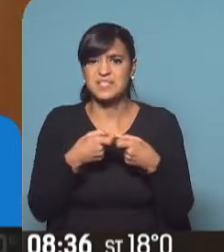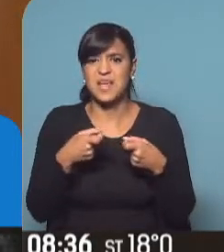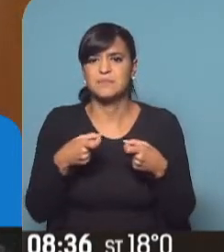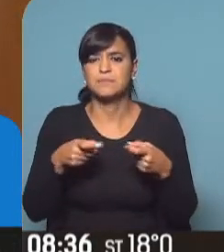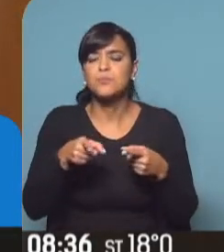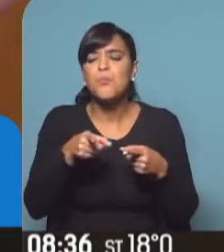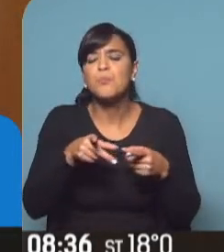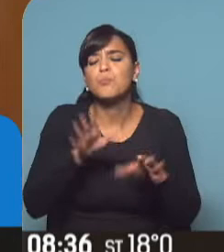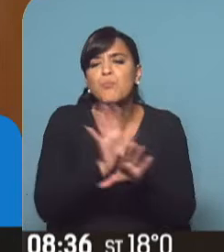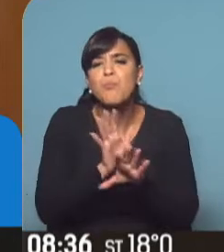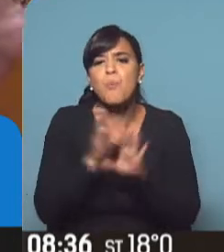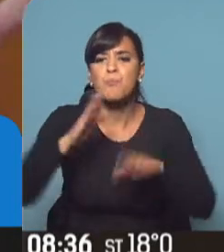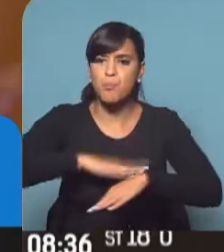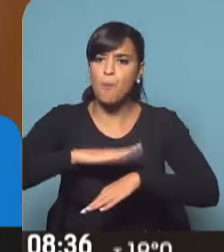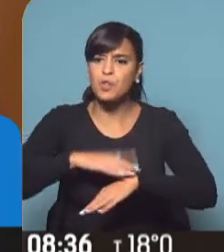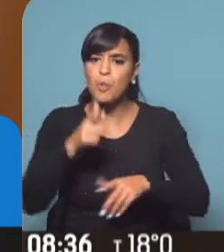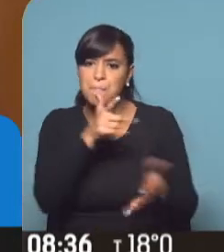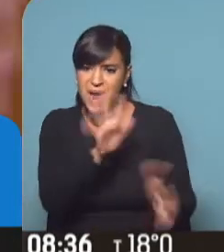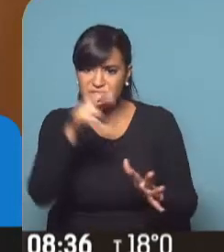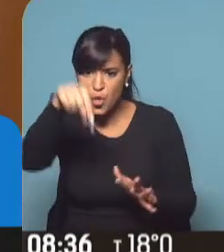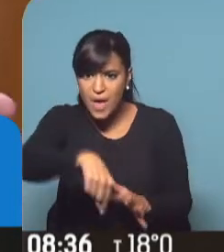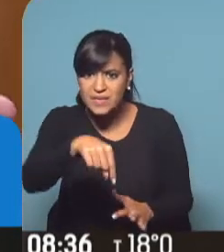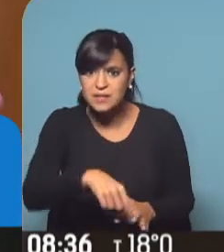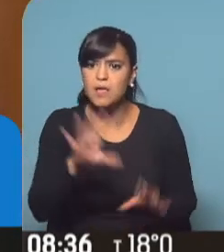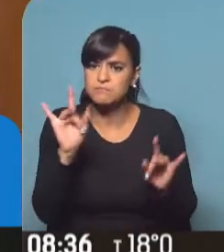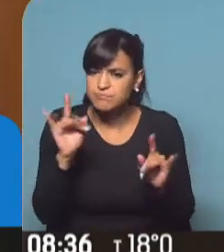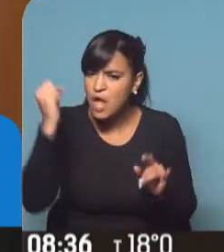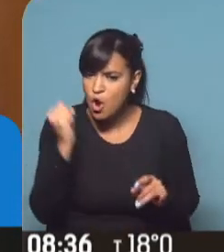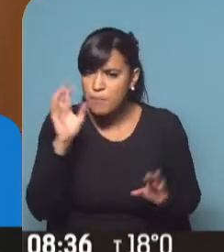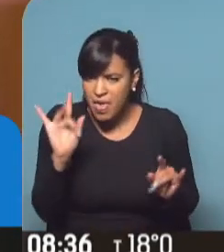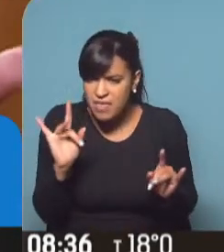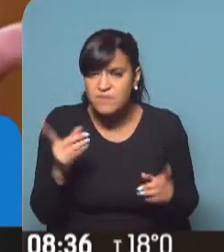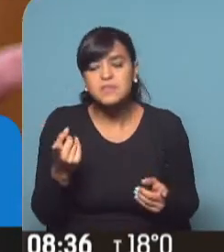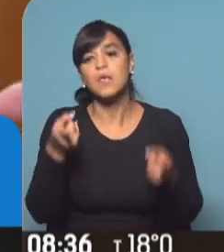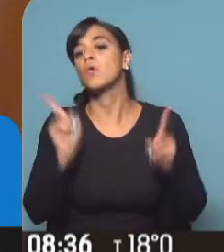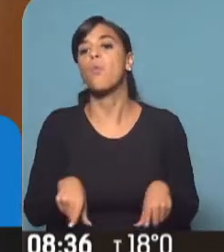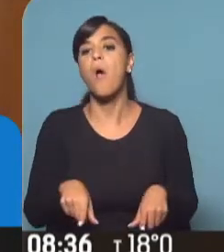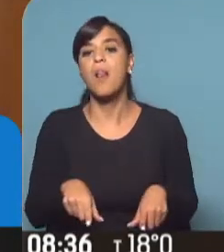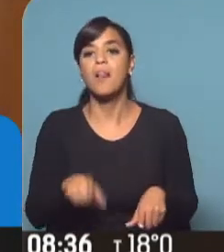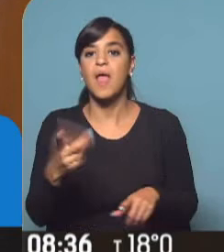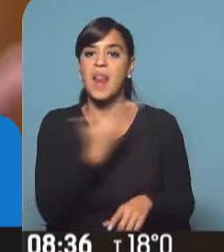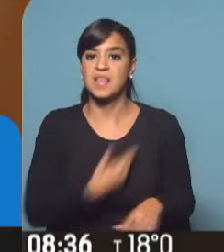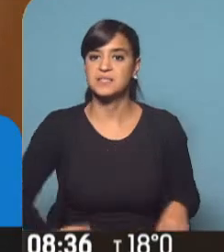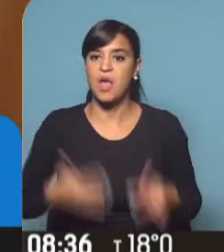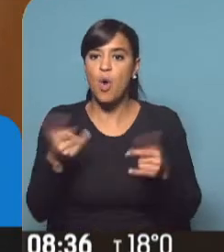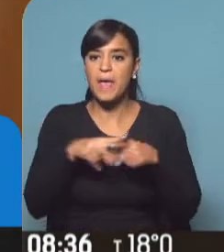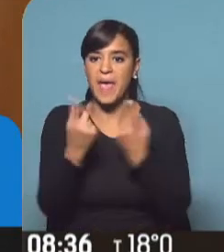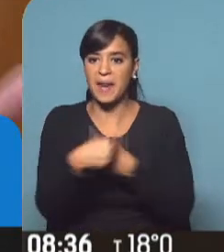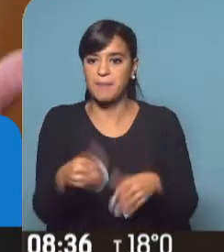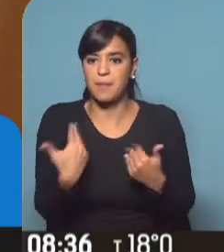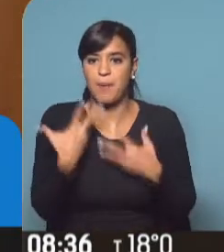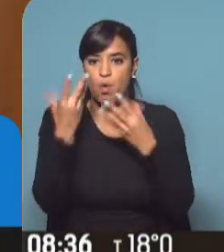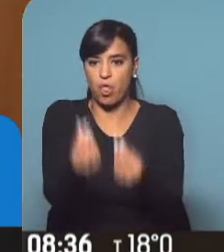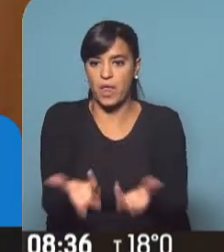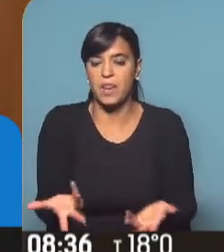en un momento mucho muy con muy parecido a este con una gran complejidad económica y sin embargo este el estado tenía herramientas para hacerlo